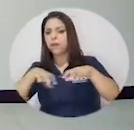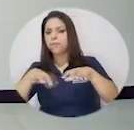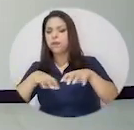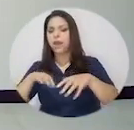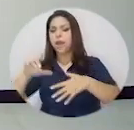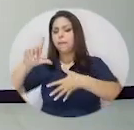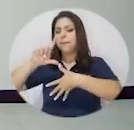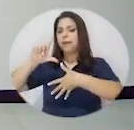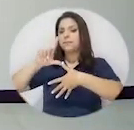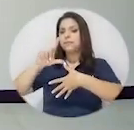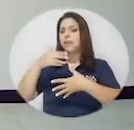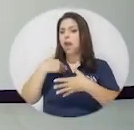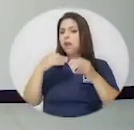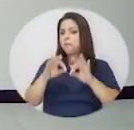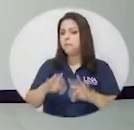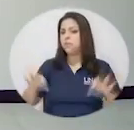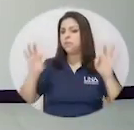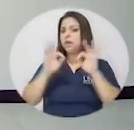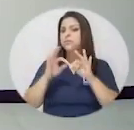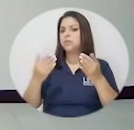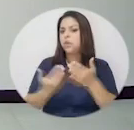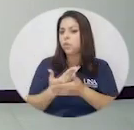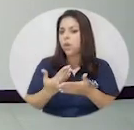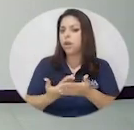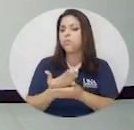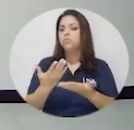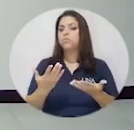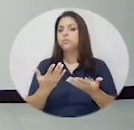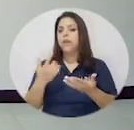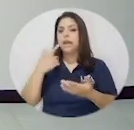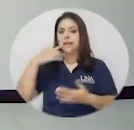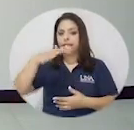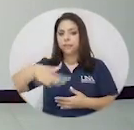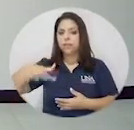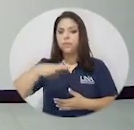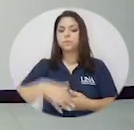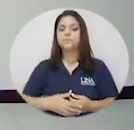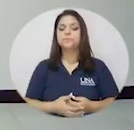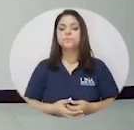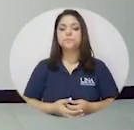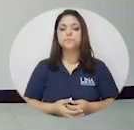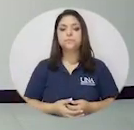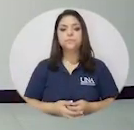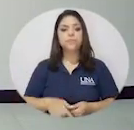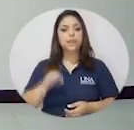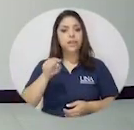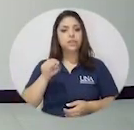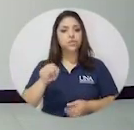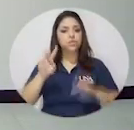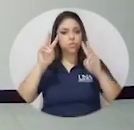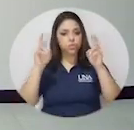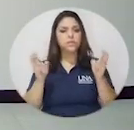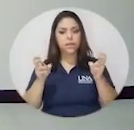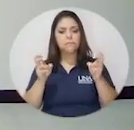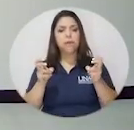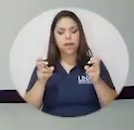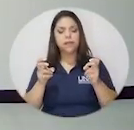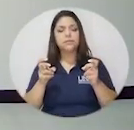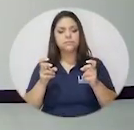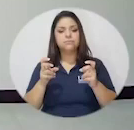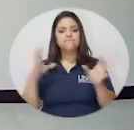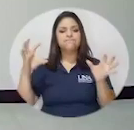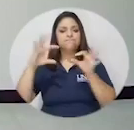un protagonismo nuevo o renovado en la región. Ese es un tema que es cíclico con respecto a las